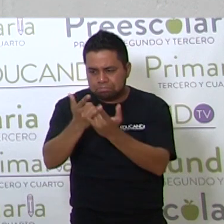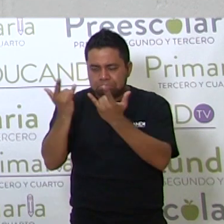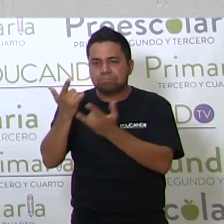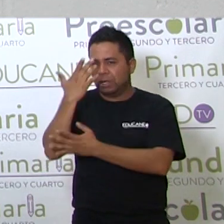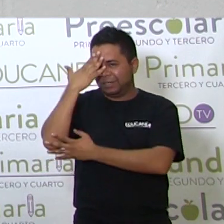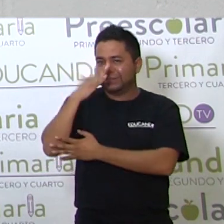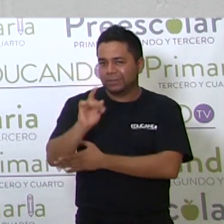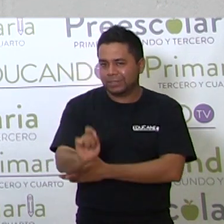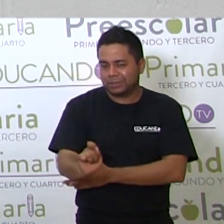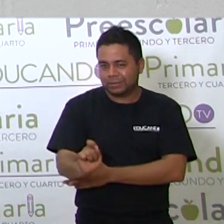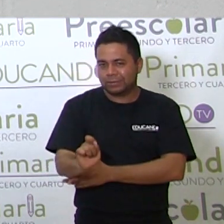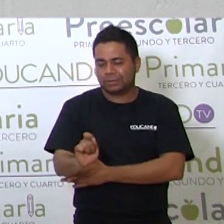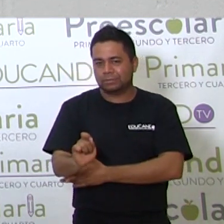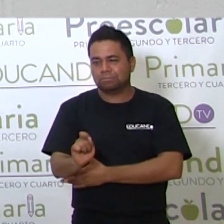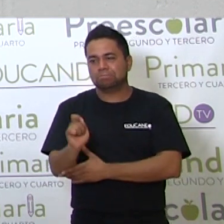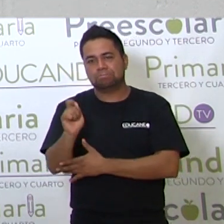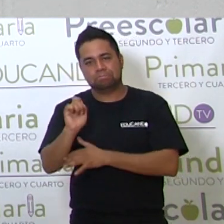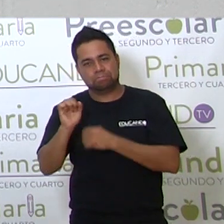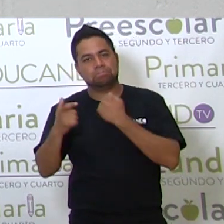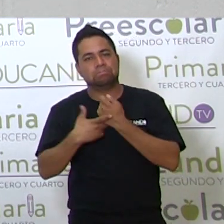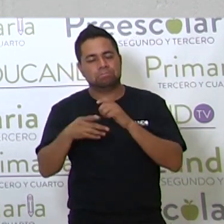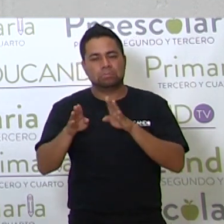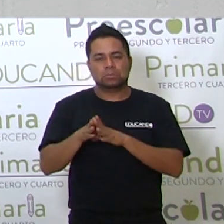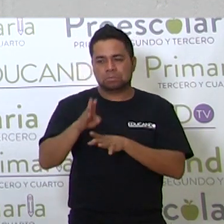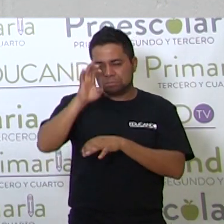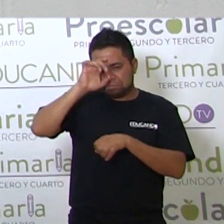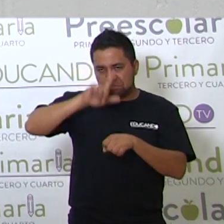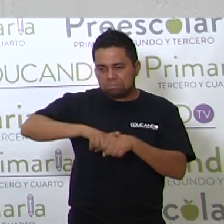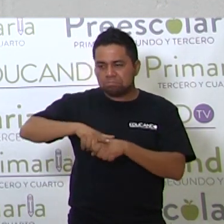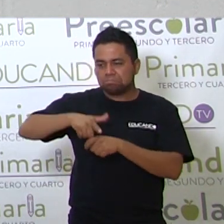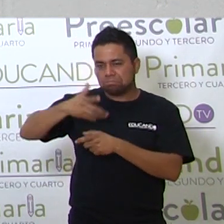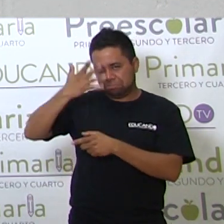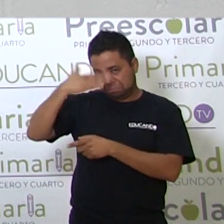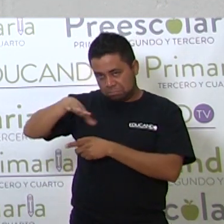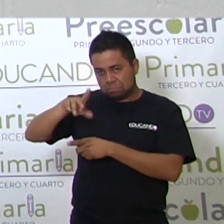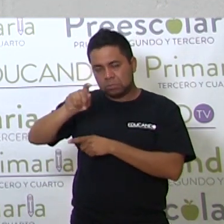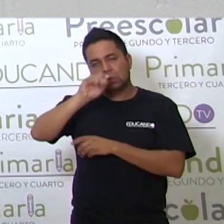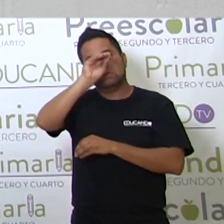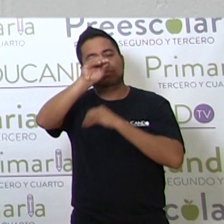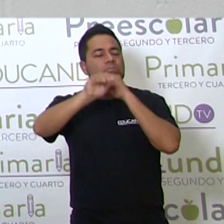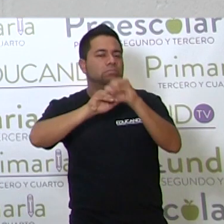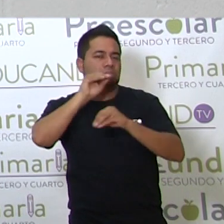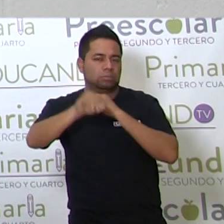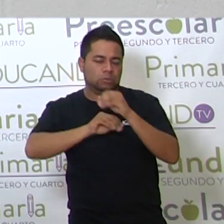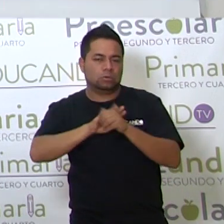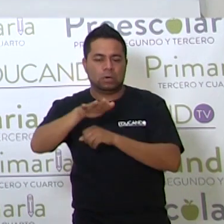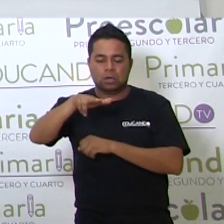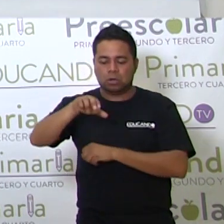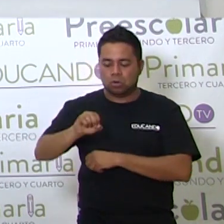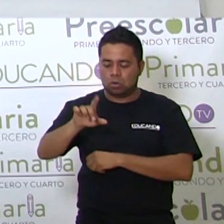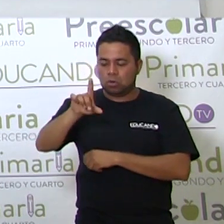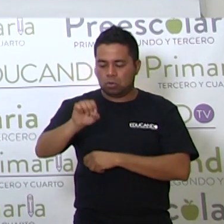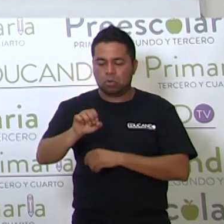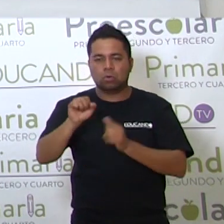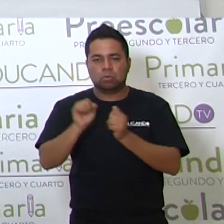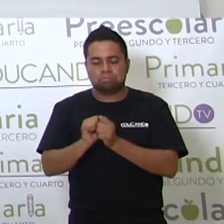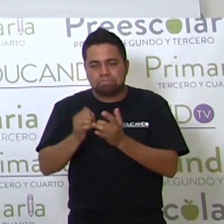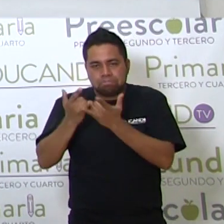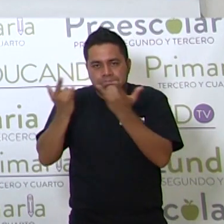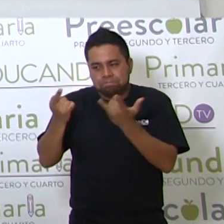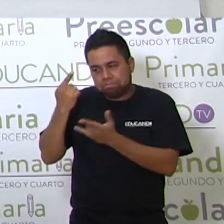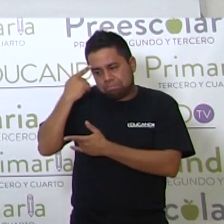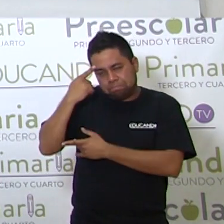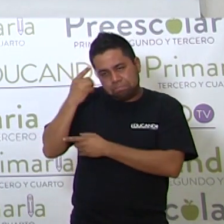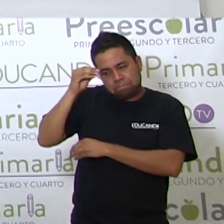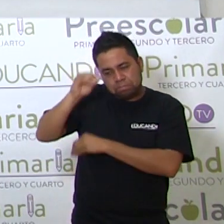historia, tienen un poco de bagaje cultural y ustedes pueden ir llenando estos nodos con nociones de ustedes. ¿Qué